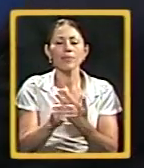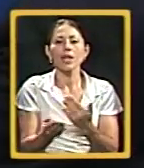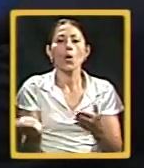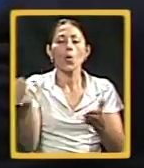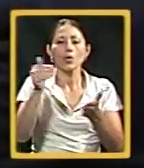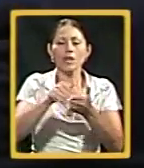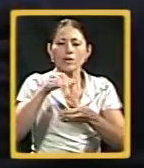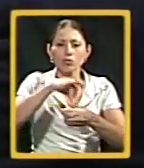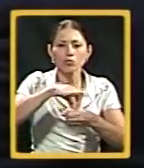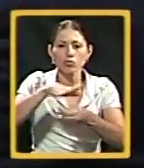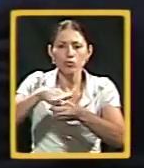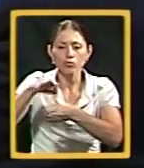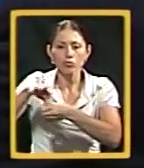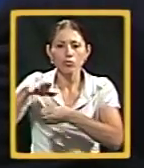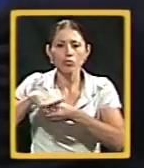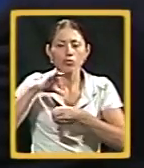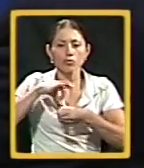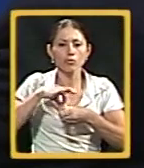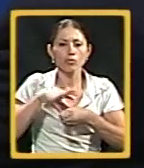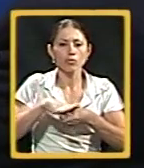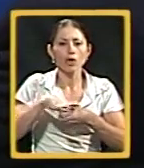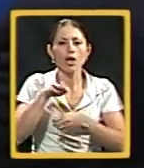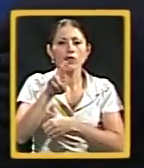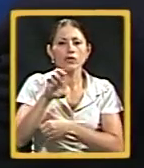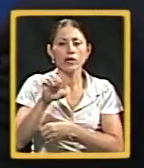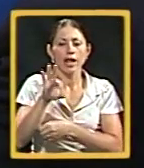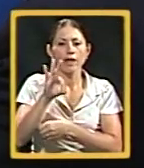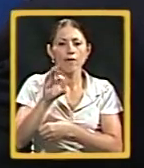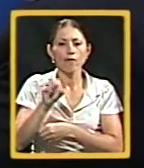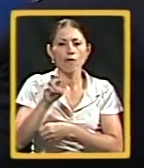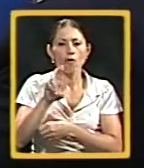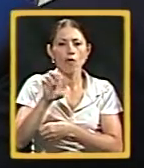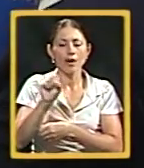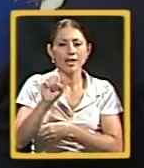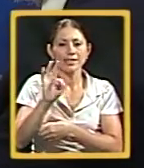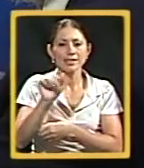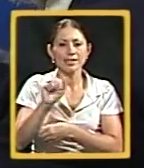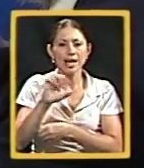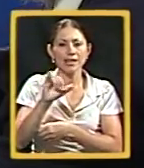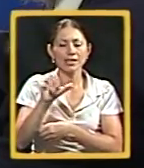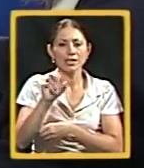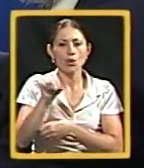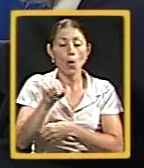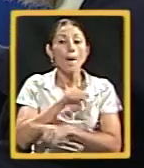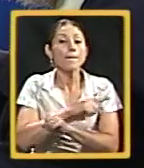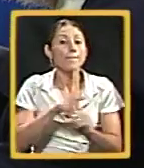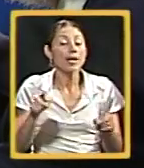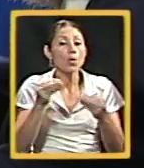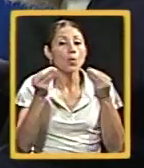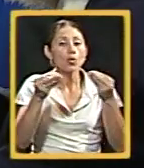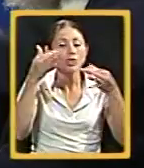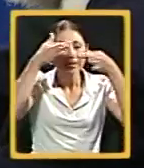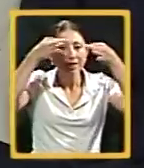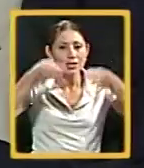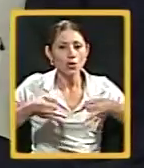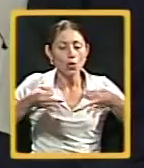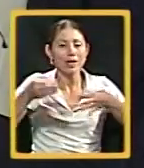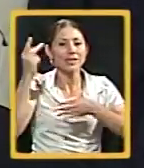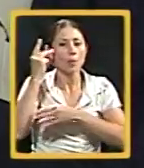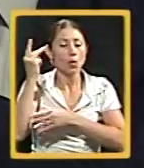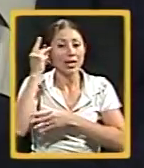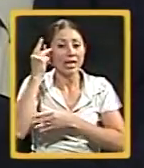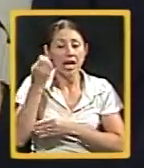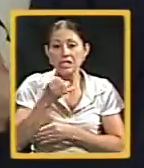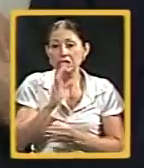reforestación, pero muchas de esas cosas, las decisiones de política, me parece que si no tenían el respaldo de ustedes,